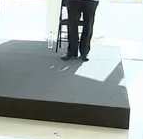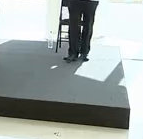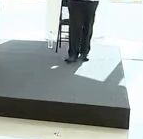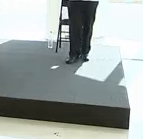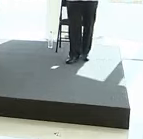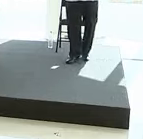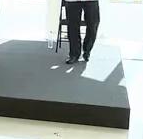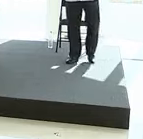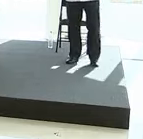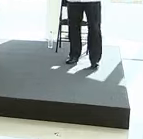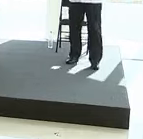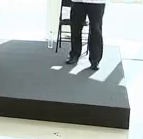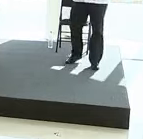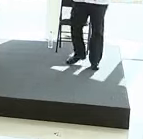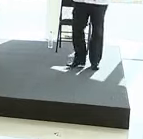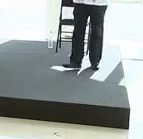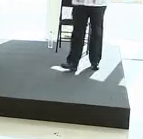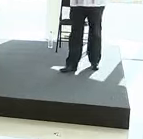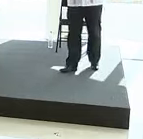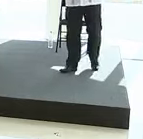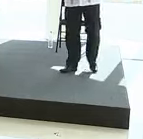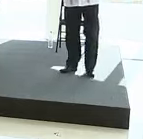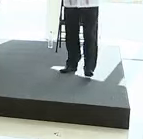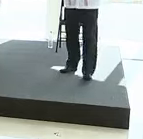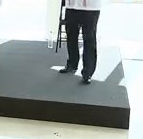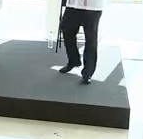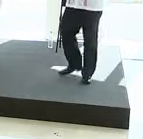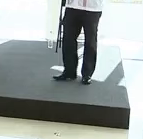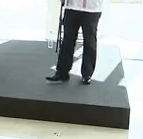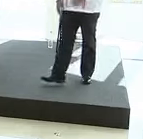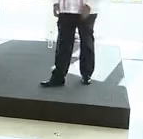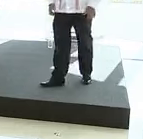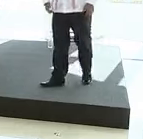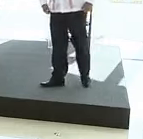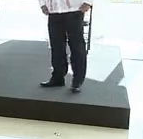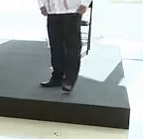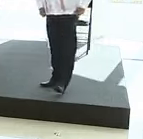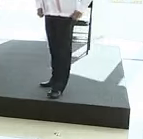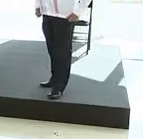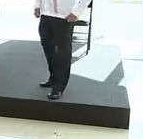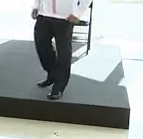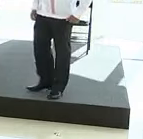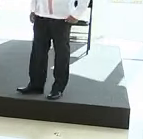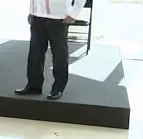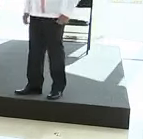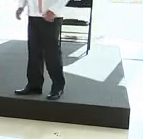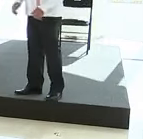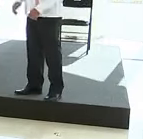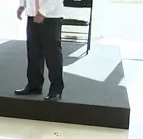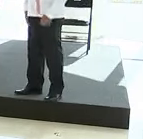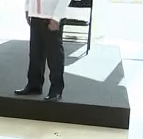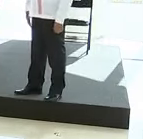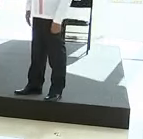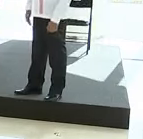Agradecemos a todos su amable asistencia, deseándoles que pasen una excelente tarde.